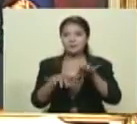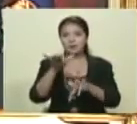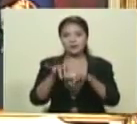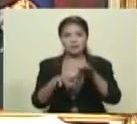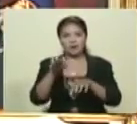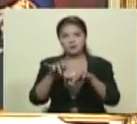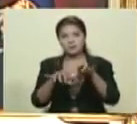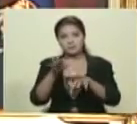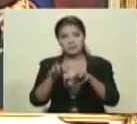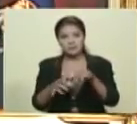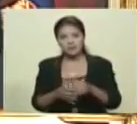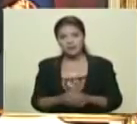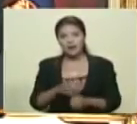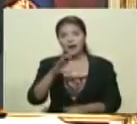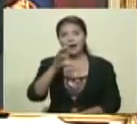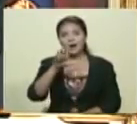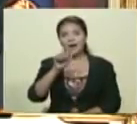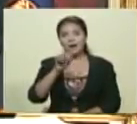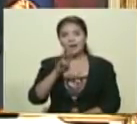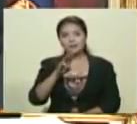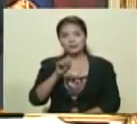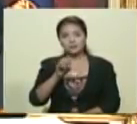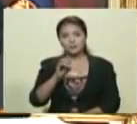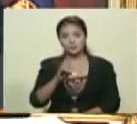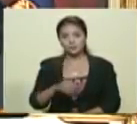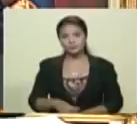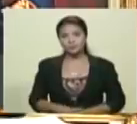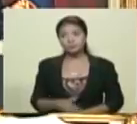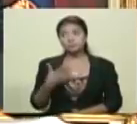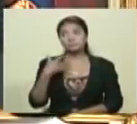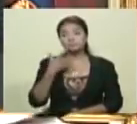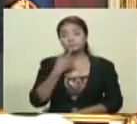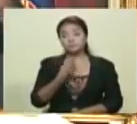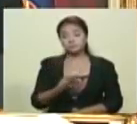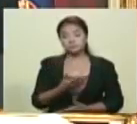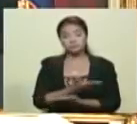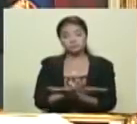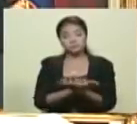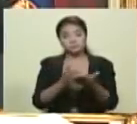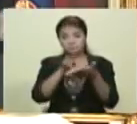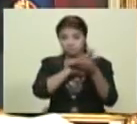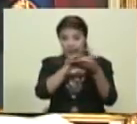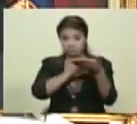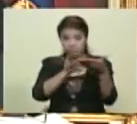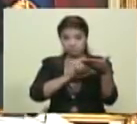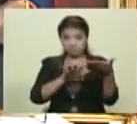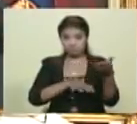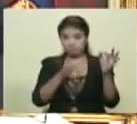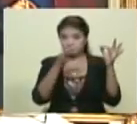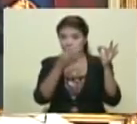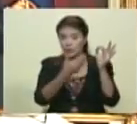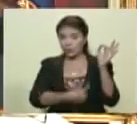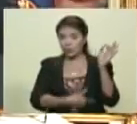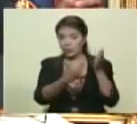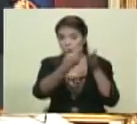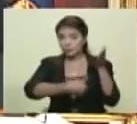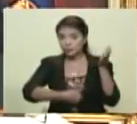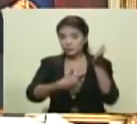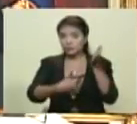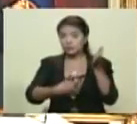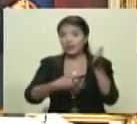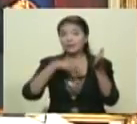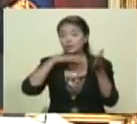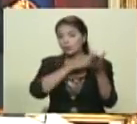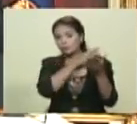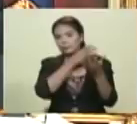Ejecutiva de la CLACSO. Yo diría que este manifiesto nos lleva a la historia de